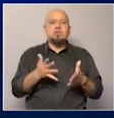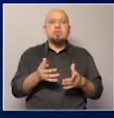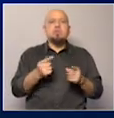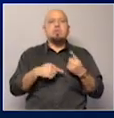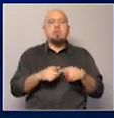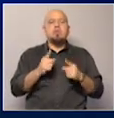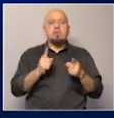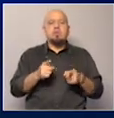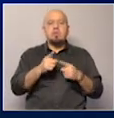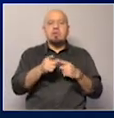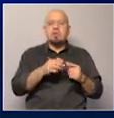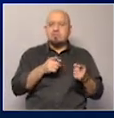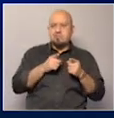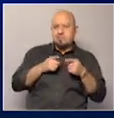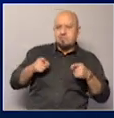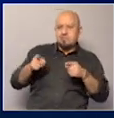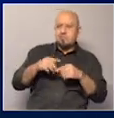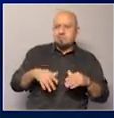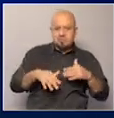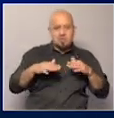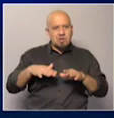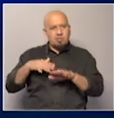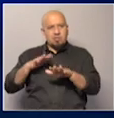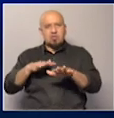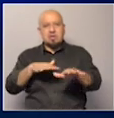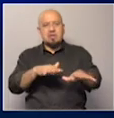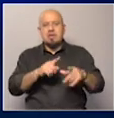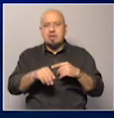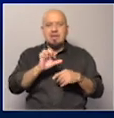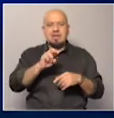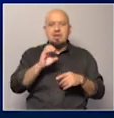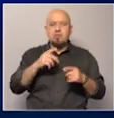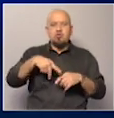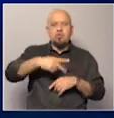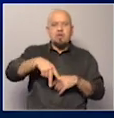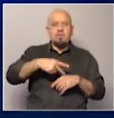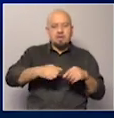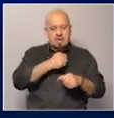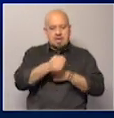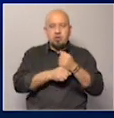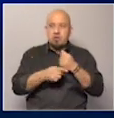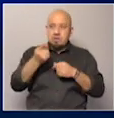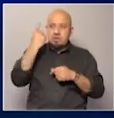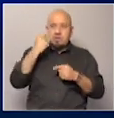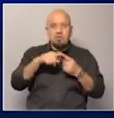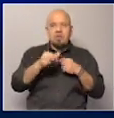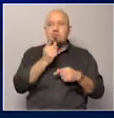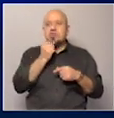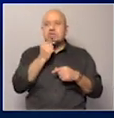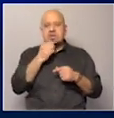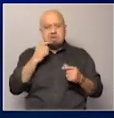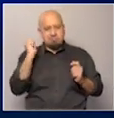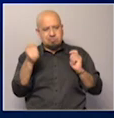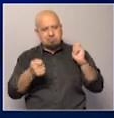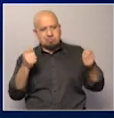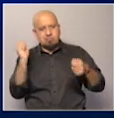pero también de haber reprimido duramente las protestas de apoyo a evo morales en noviembre del año pasado cuando también a aquellos que todavía creían